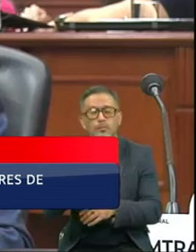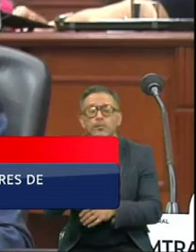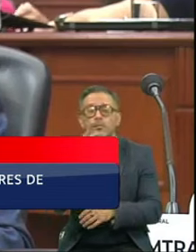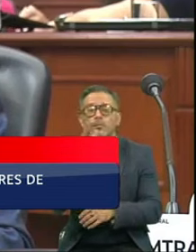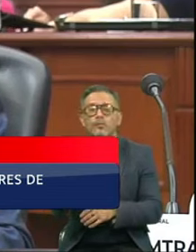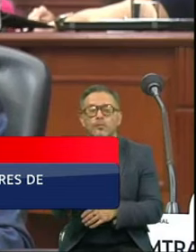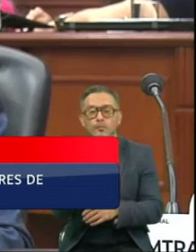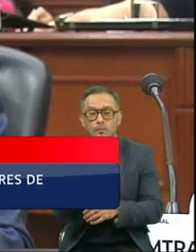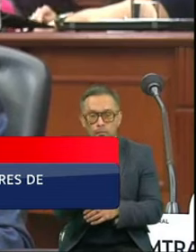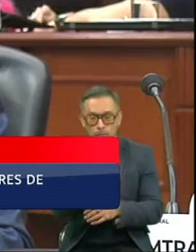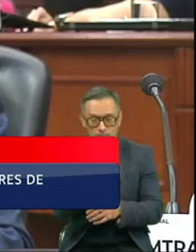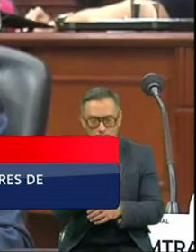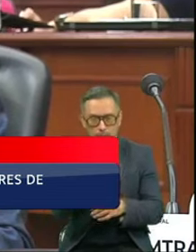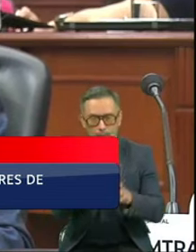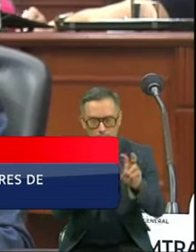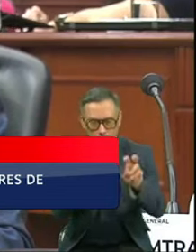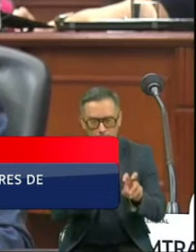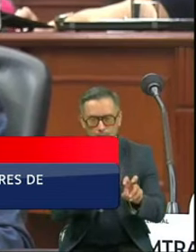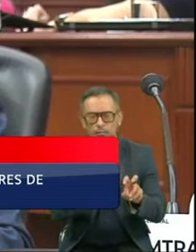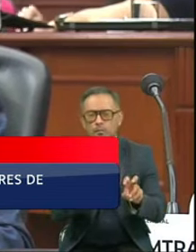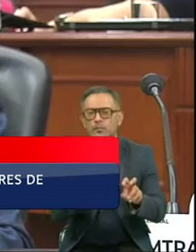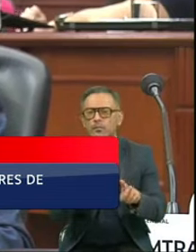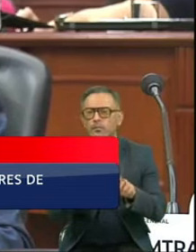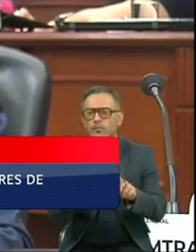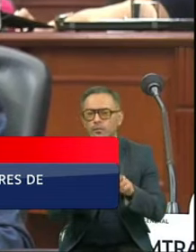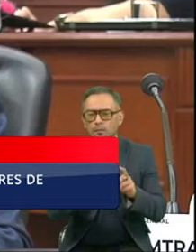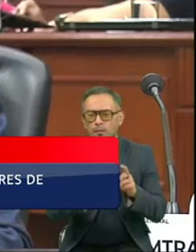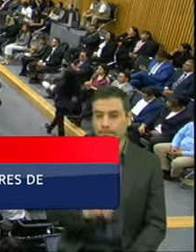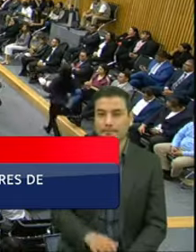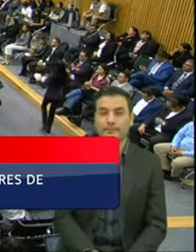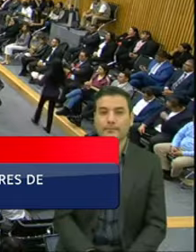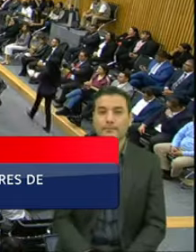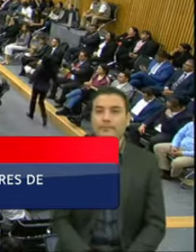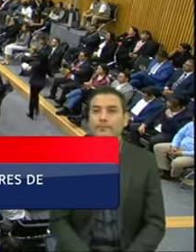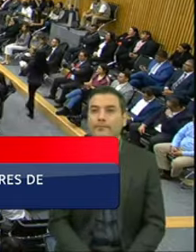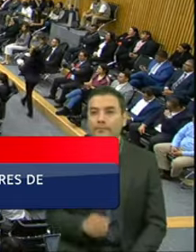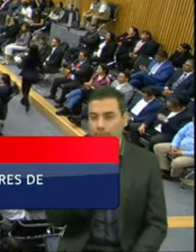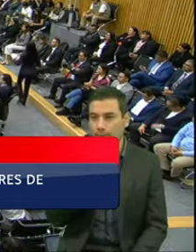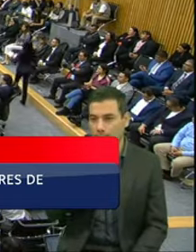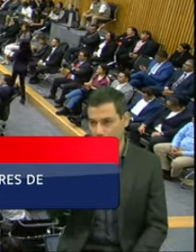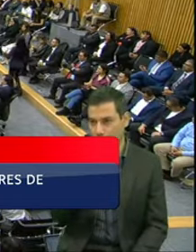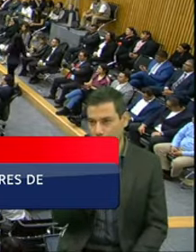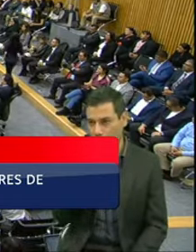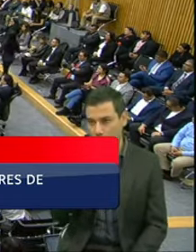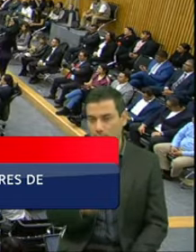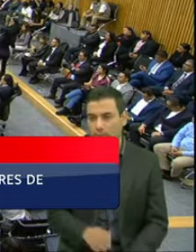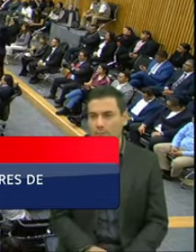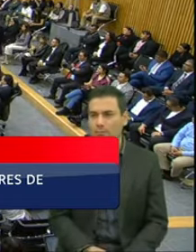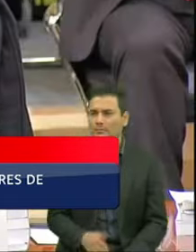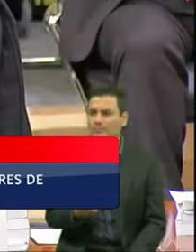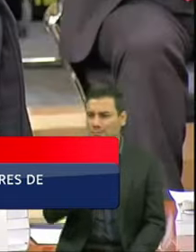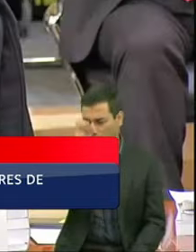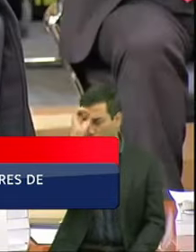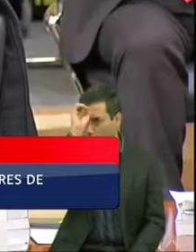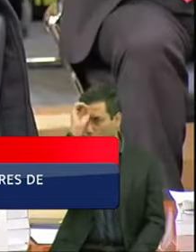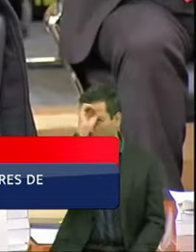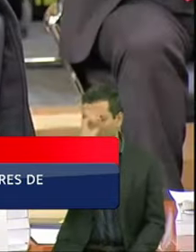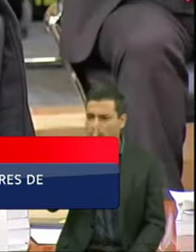que es lo que quieren hacer, con un solo objetivo, Joel, y lo digo con claridad, lo único que les interesa